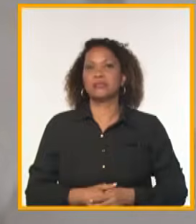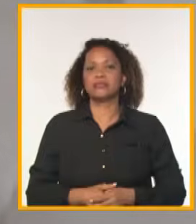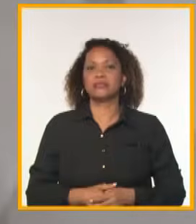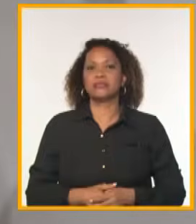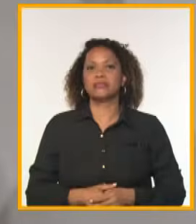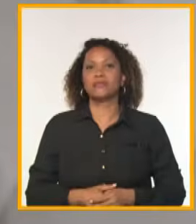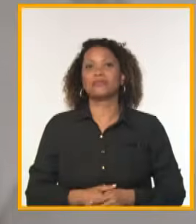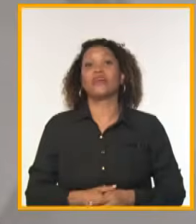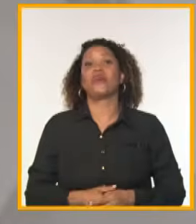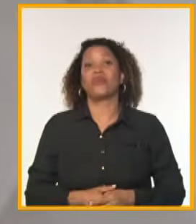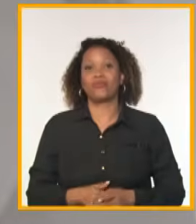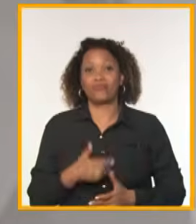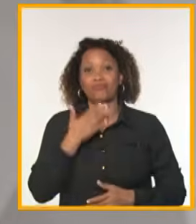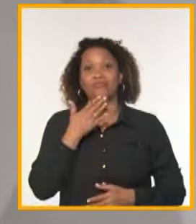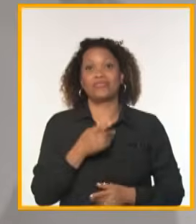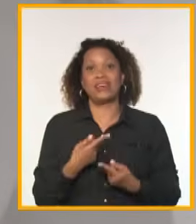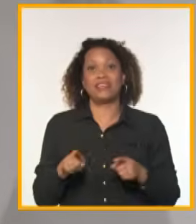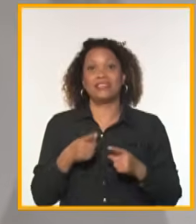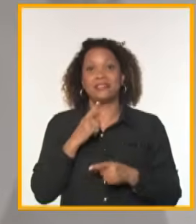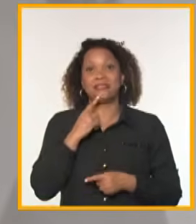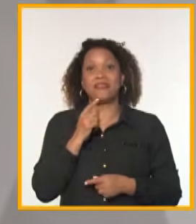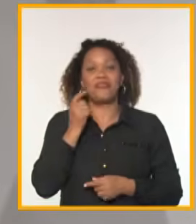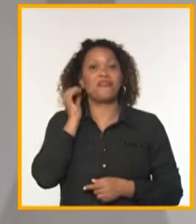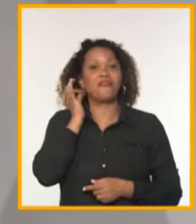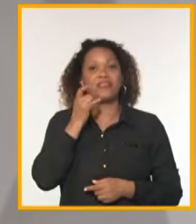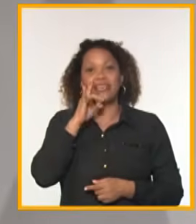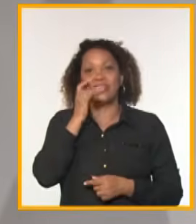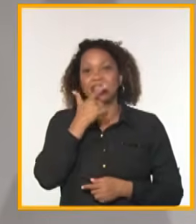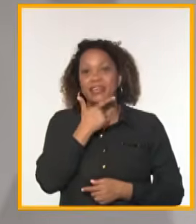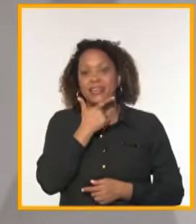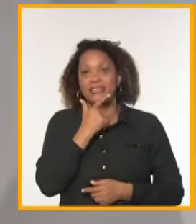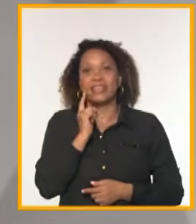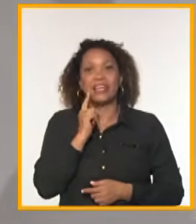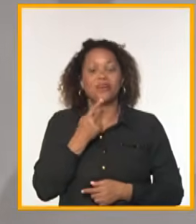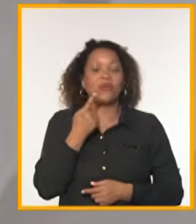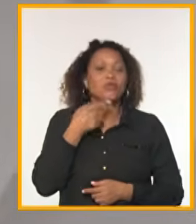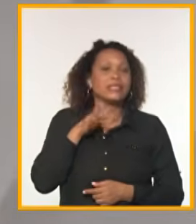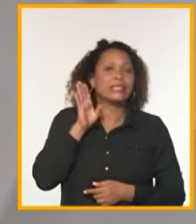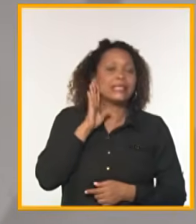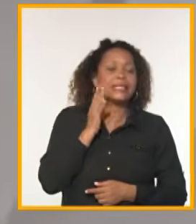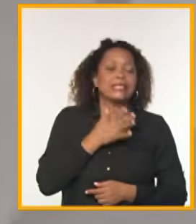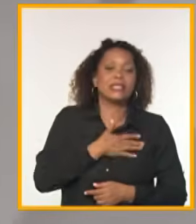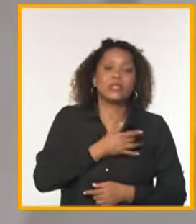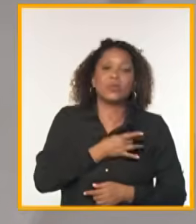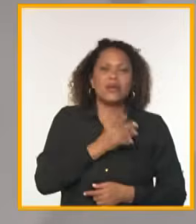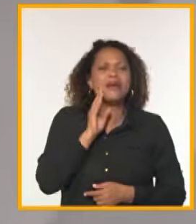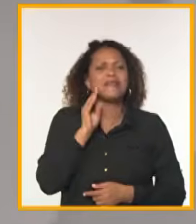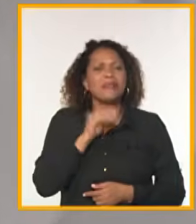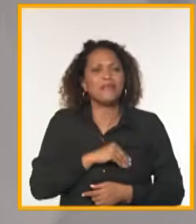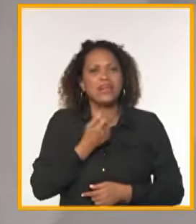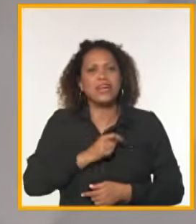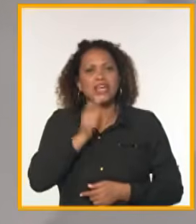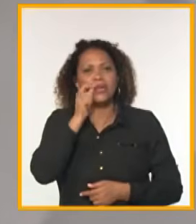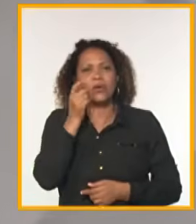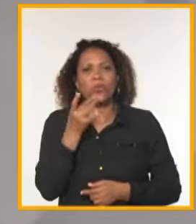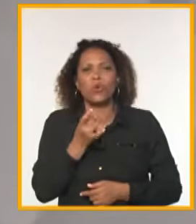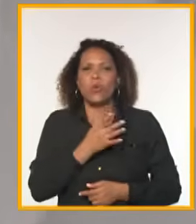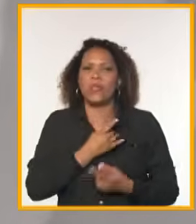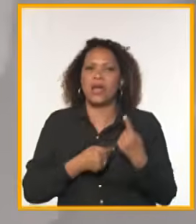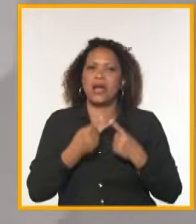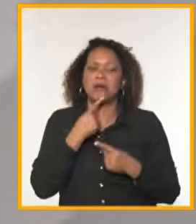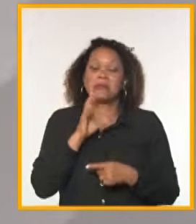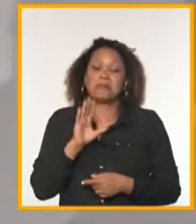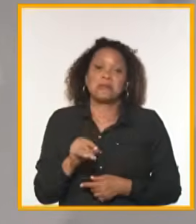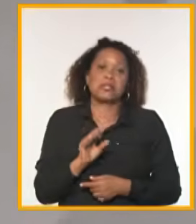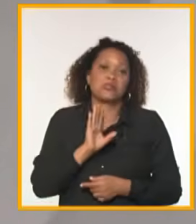Wow, Fina. Tenemos que hablar de Fina. Sí. Y la vez que supo de su dolor. Sí. Ella sabía que a su hijo le dolía algo, pero él no quería